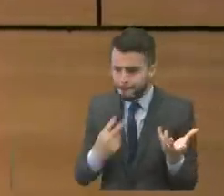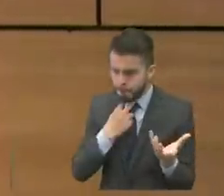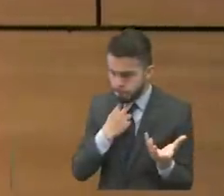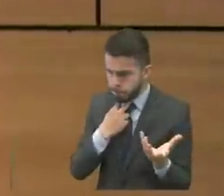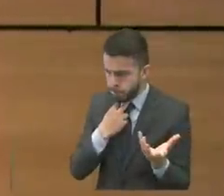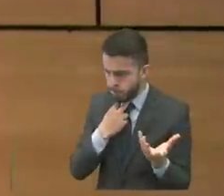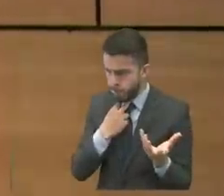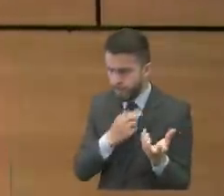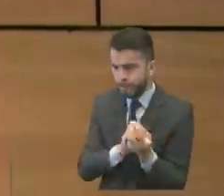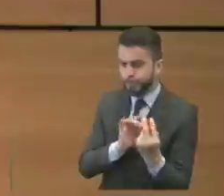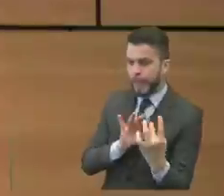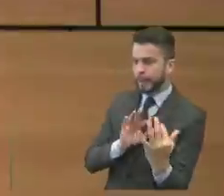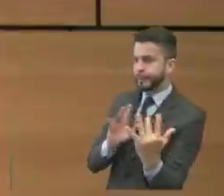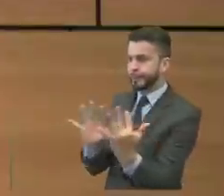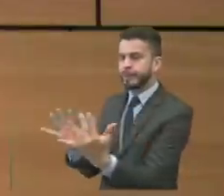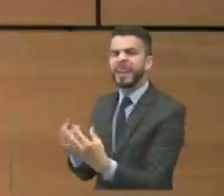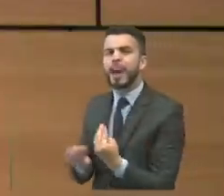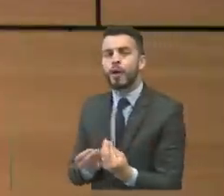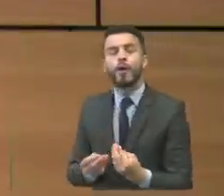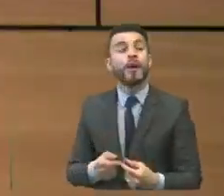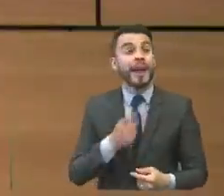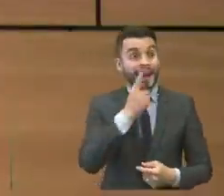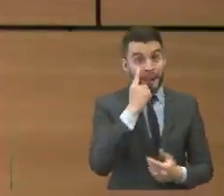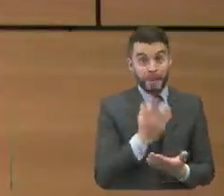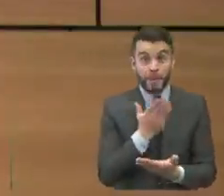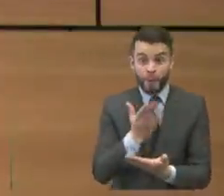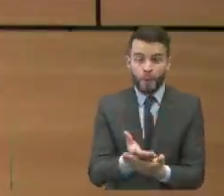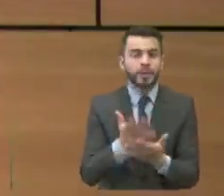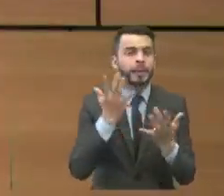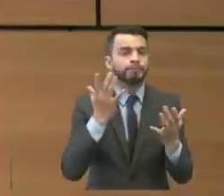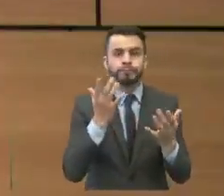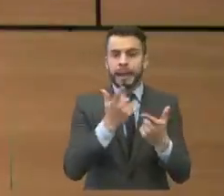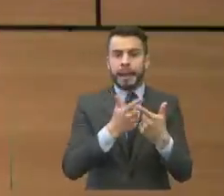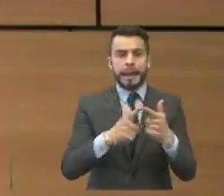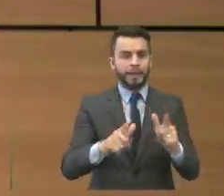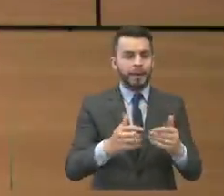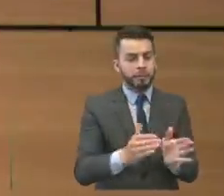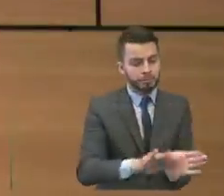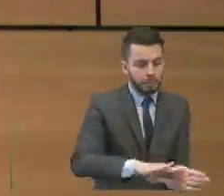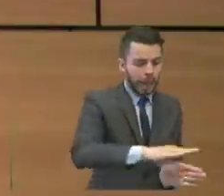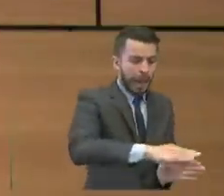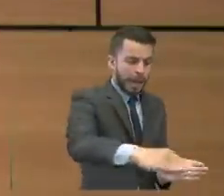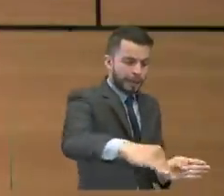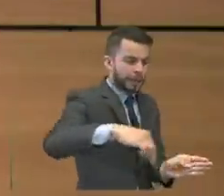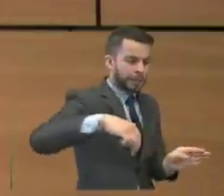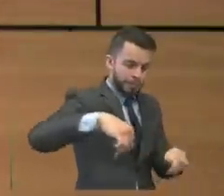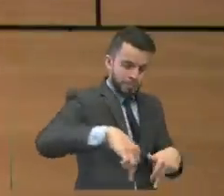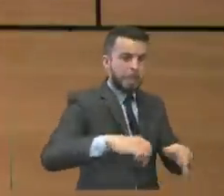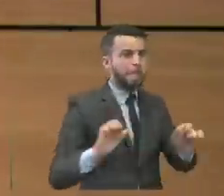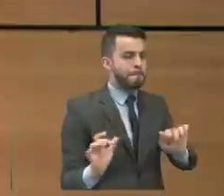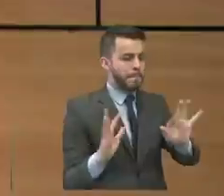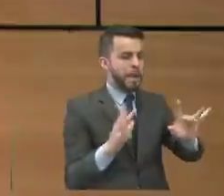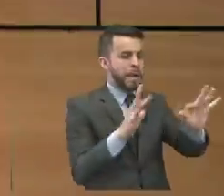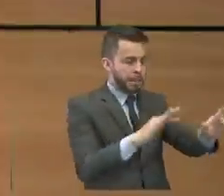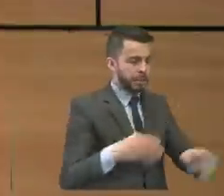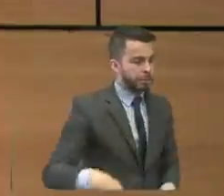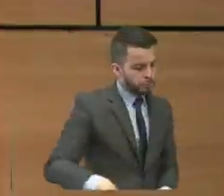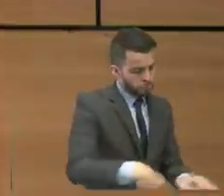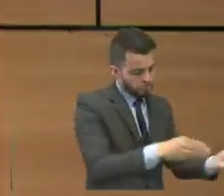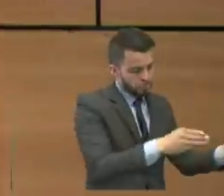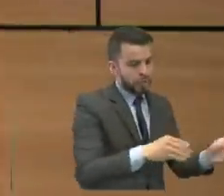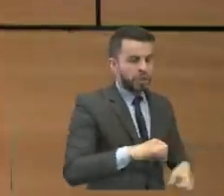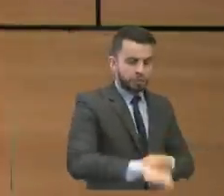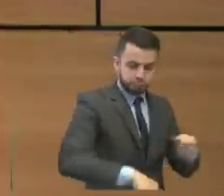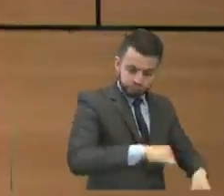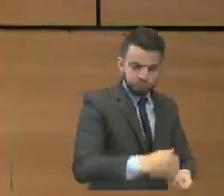desviarse. Esta propuesta nos permite hacer eso. Y además creemos que lo podemos hacer fundamentalmente en los tiempos y presupuesto que está